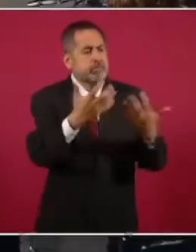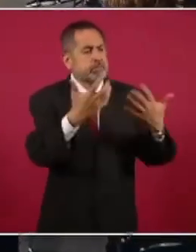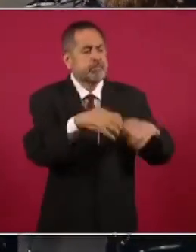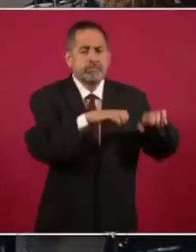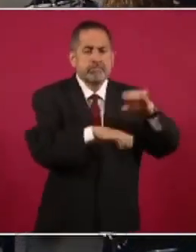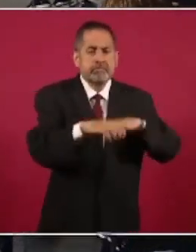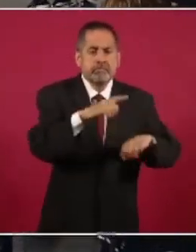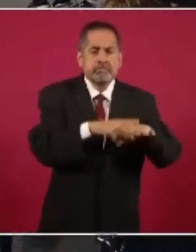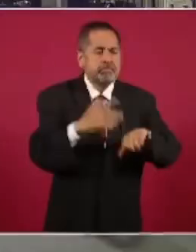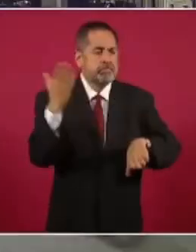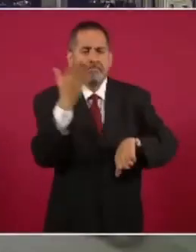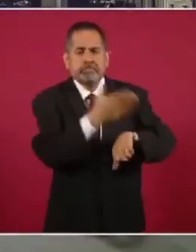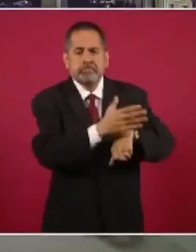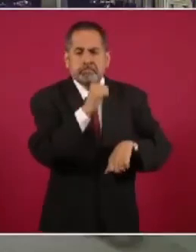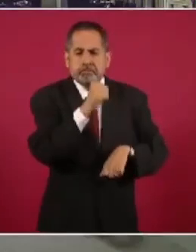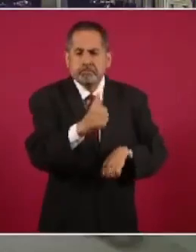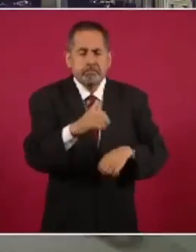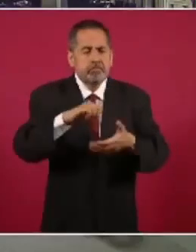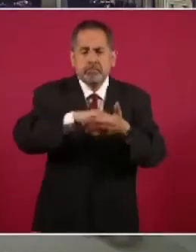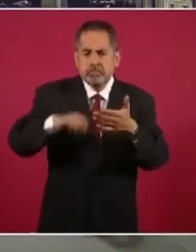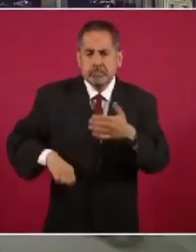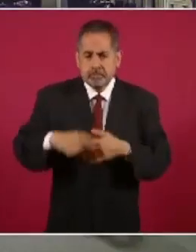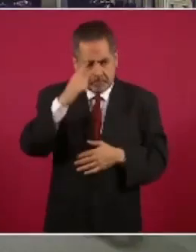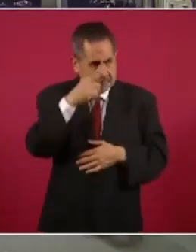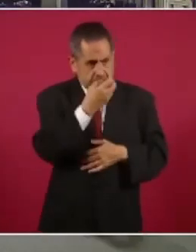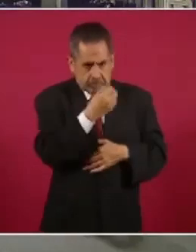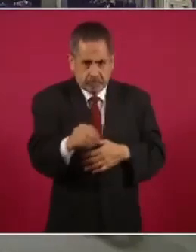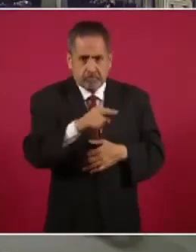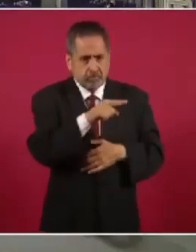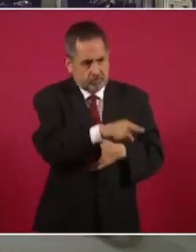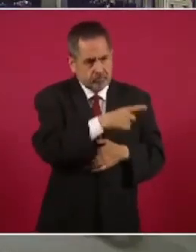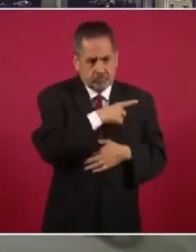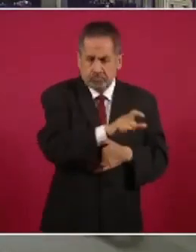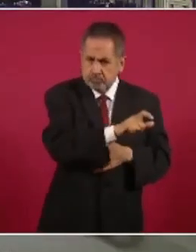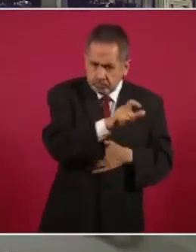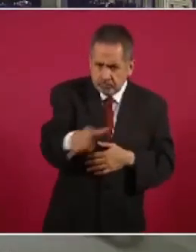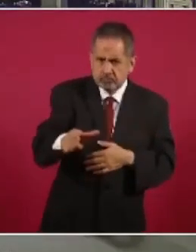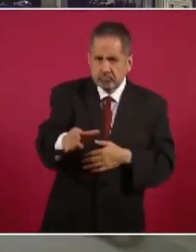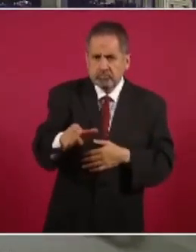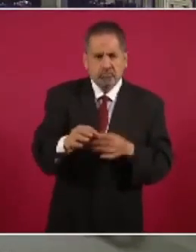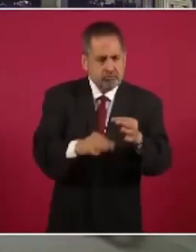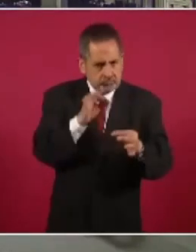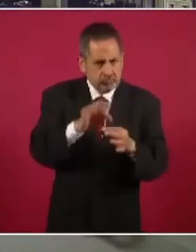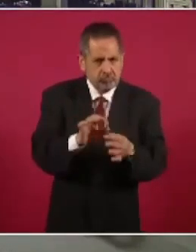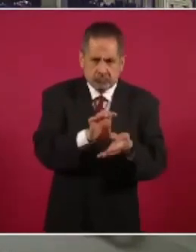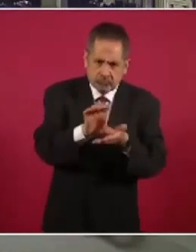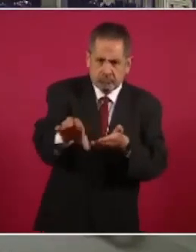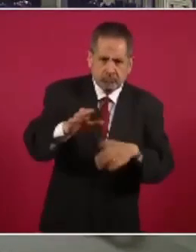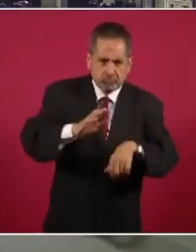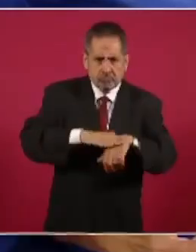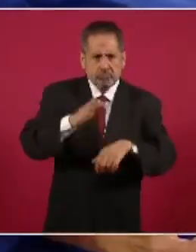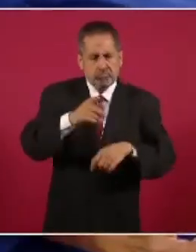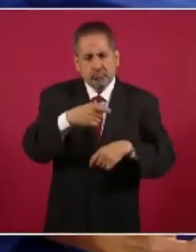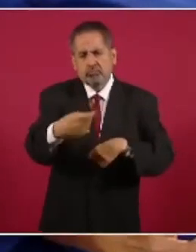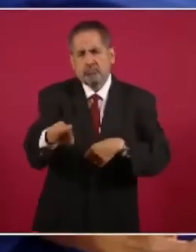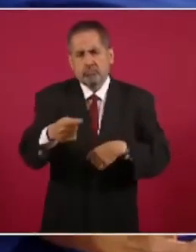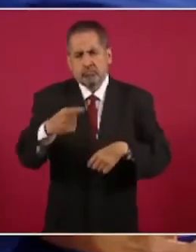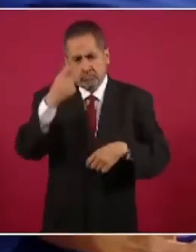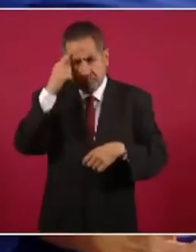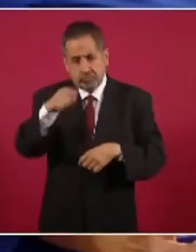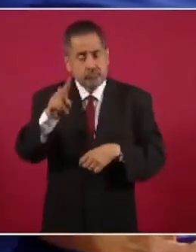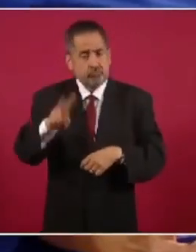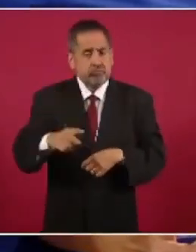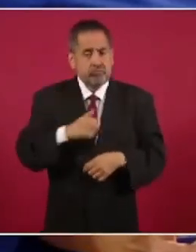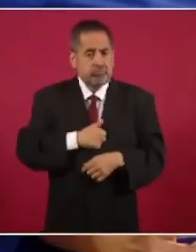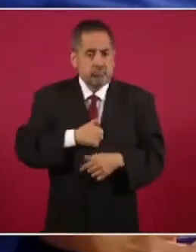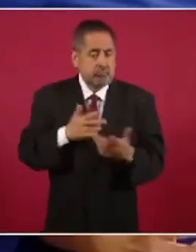han sido sancionadas, por ejemplo, para obligarlas a tener un pago pues extraordinario en estos asuntos, ¿sí?, en el que lamentablemente